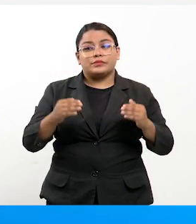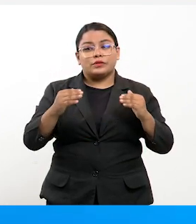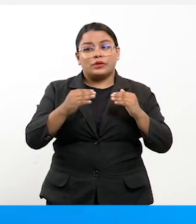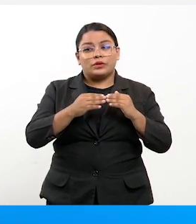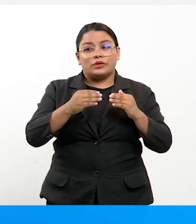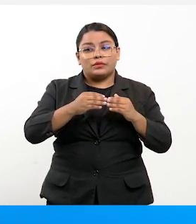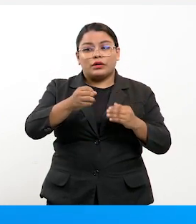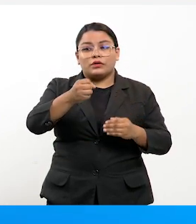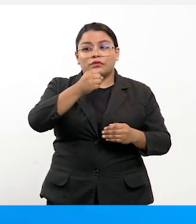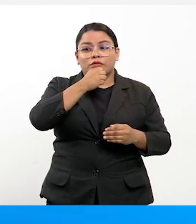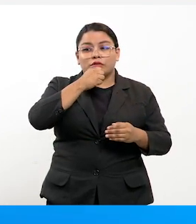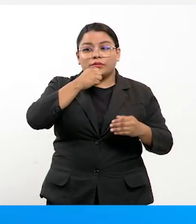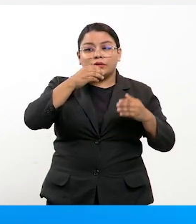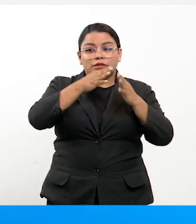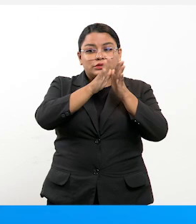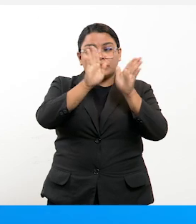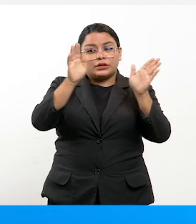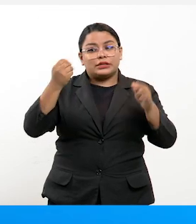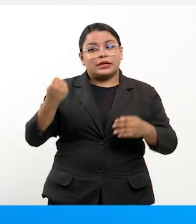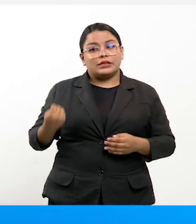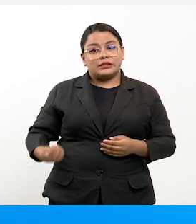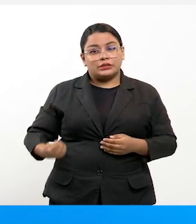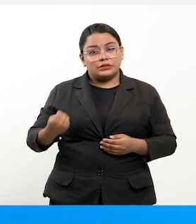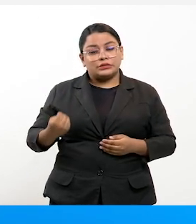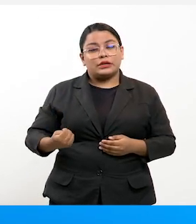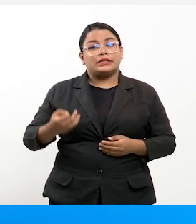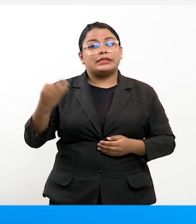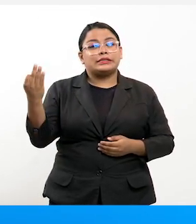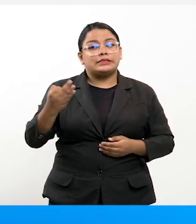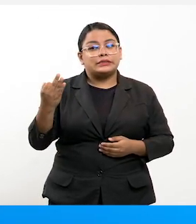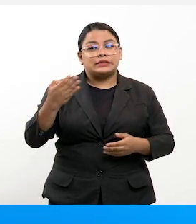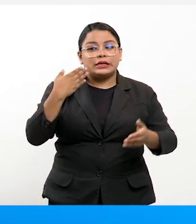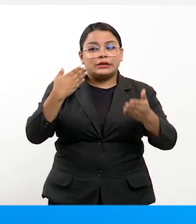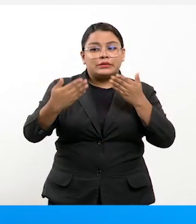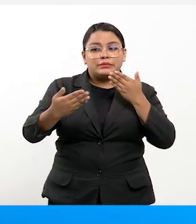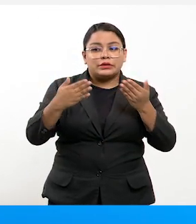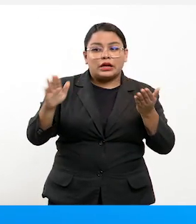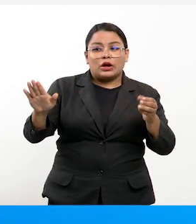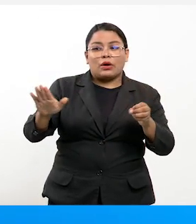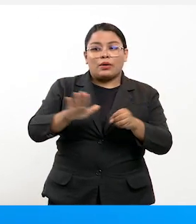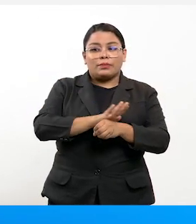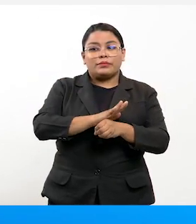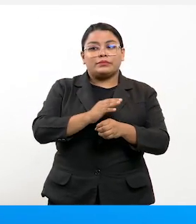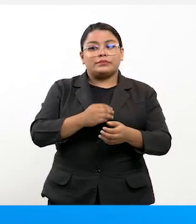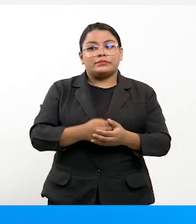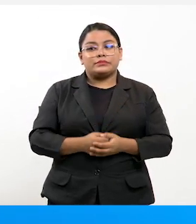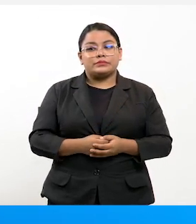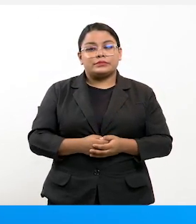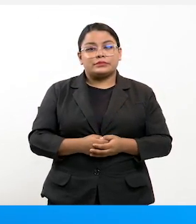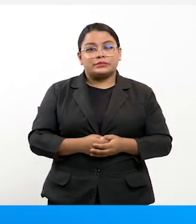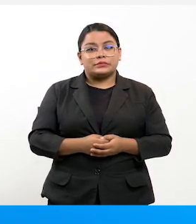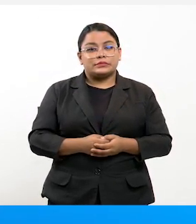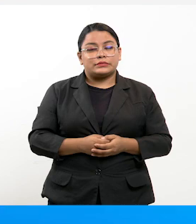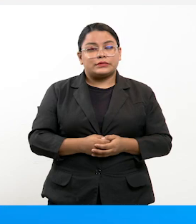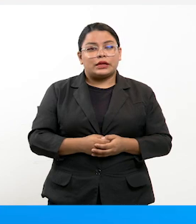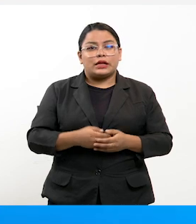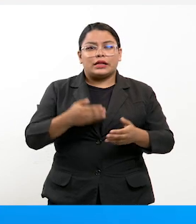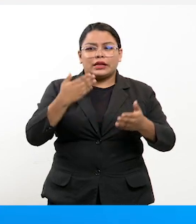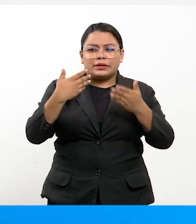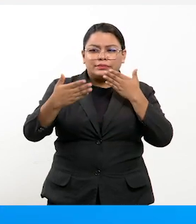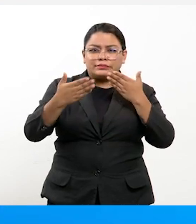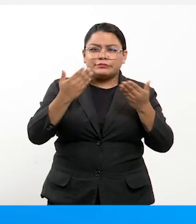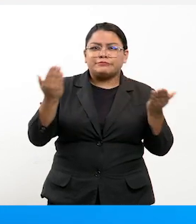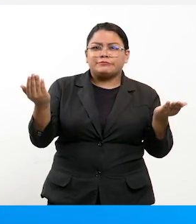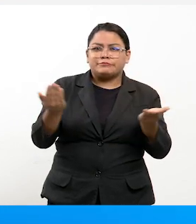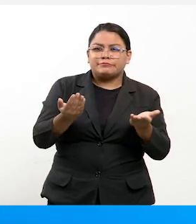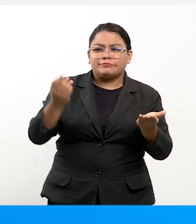también los datos generales del estudiante en donde deberá orientar su llenado, las indicaciones para la